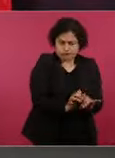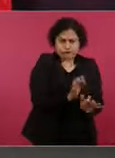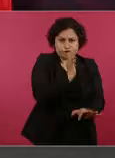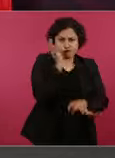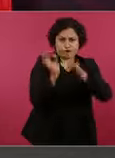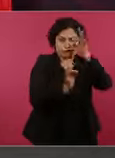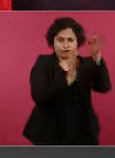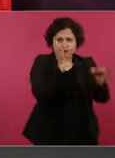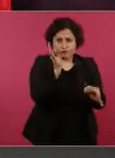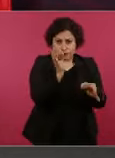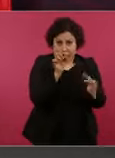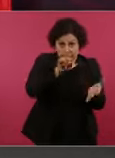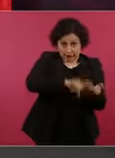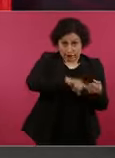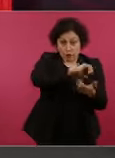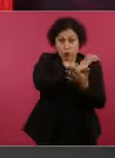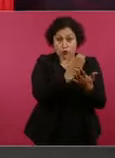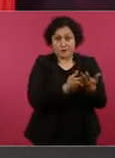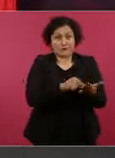y